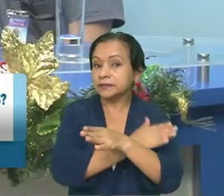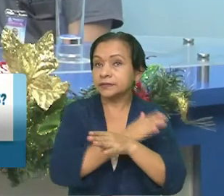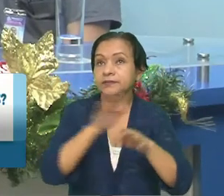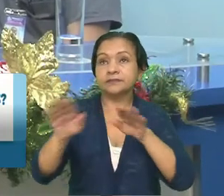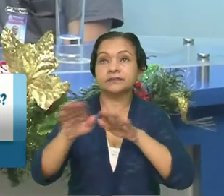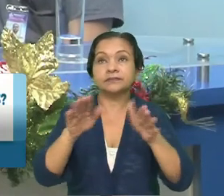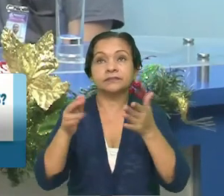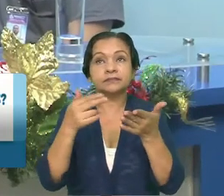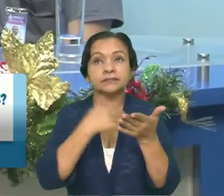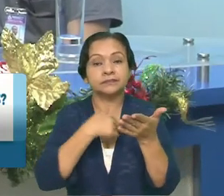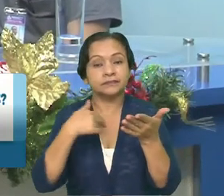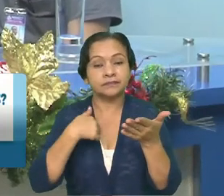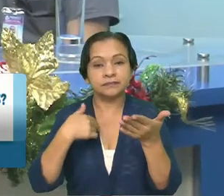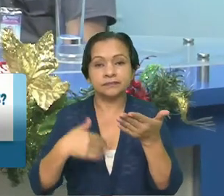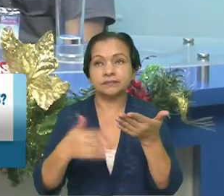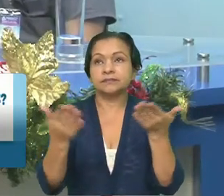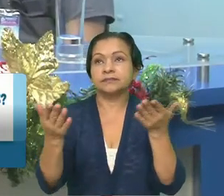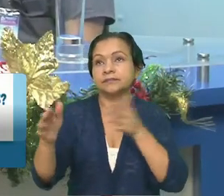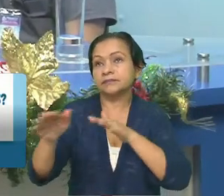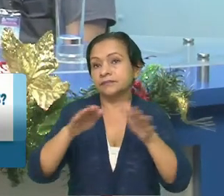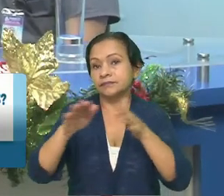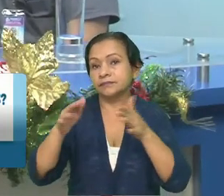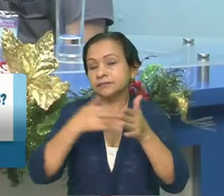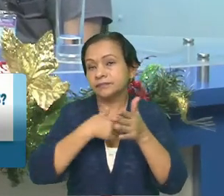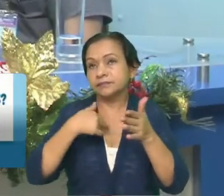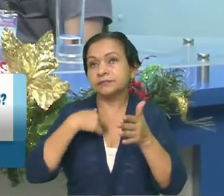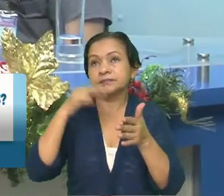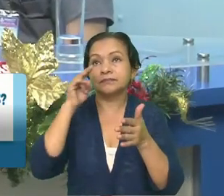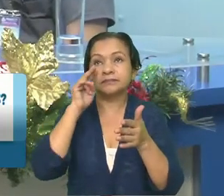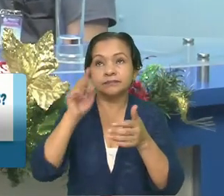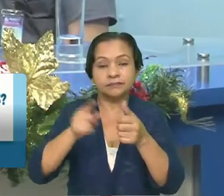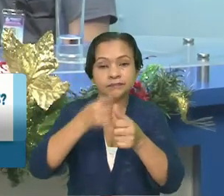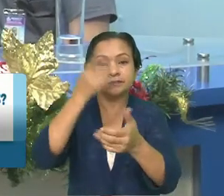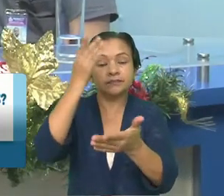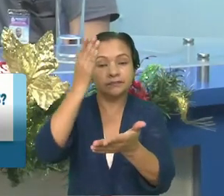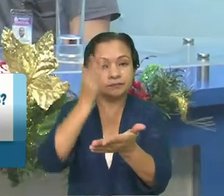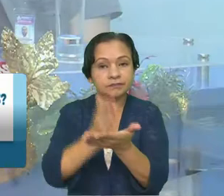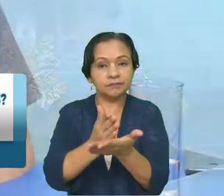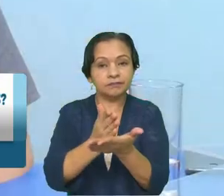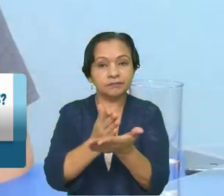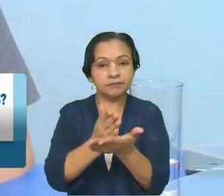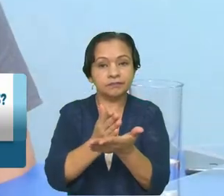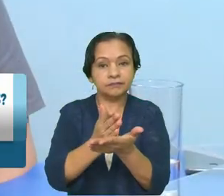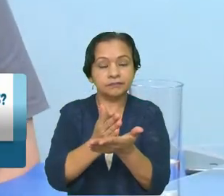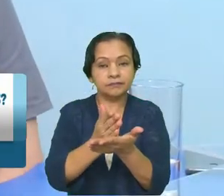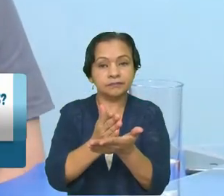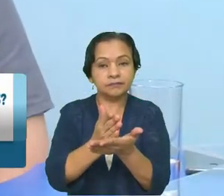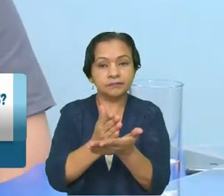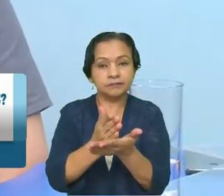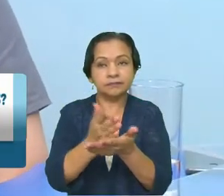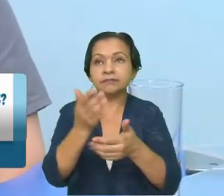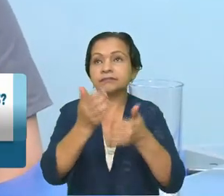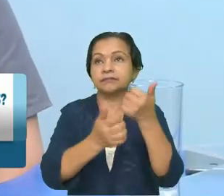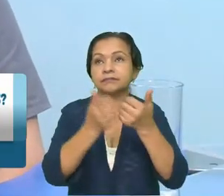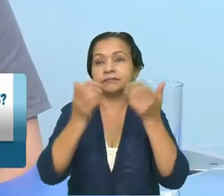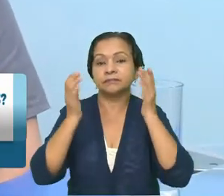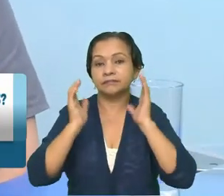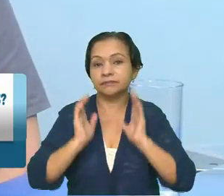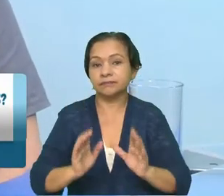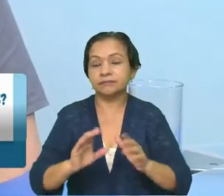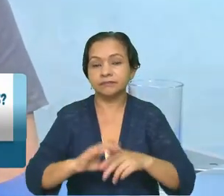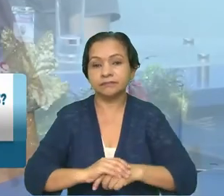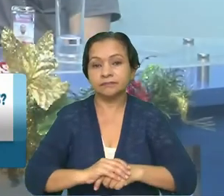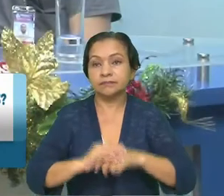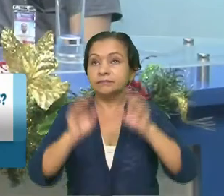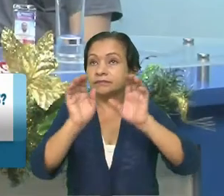ponemos a interrogar, no, pues no podemos detectar que no es la primera vez que tiene un sintomatología neurológica. En el